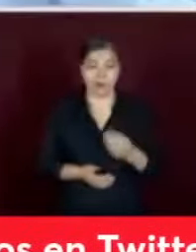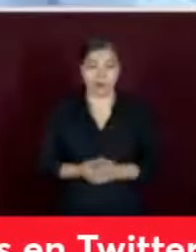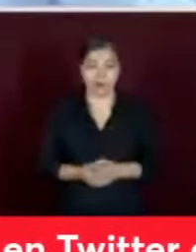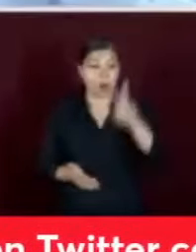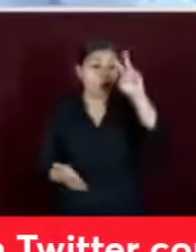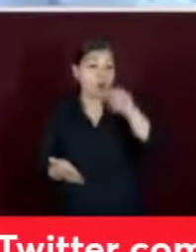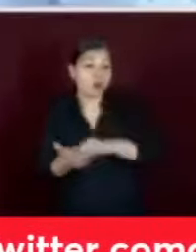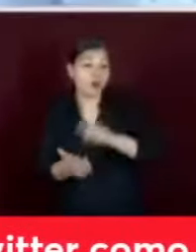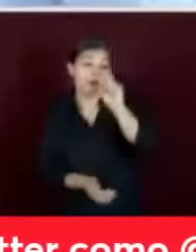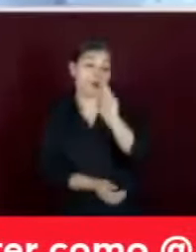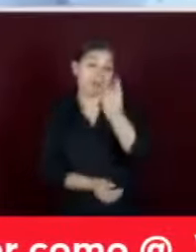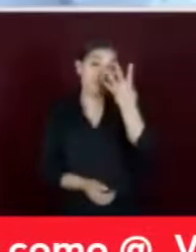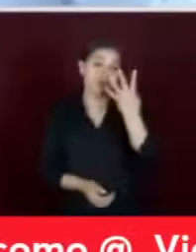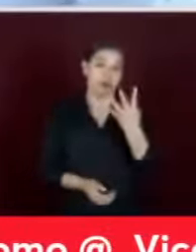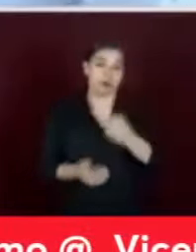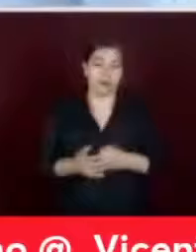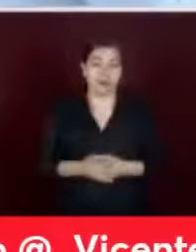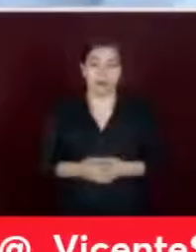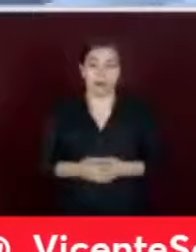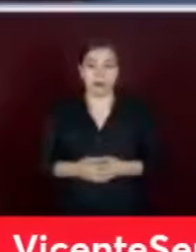mayo del 2024,